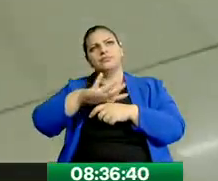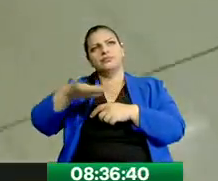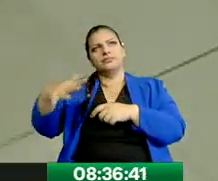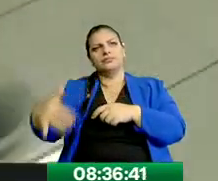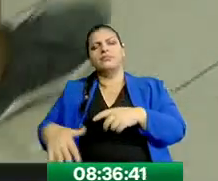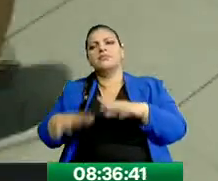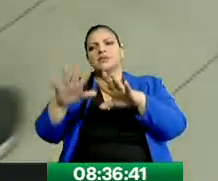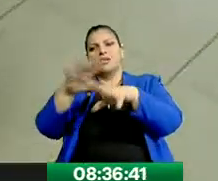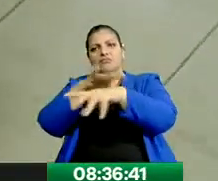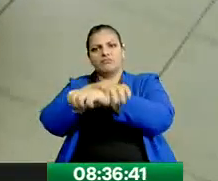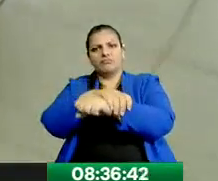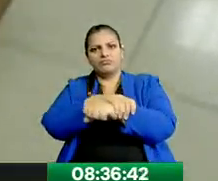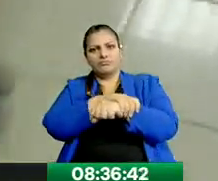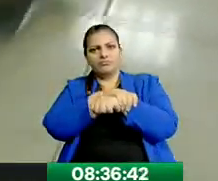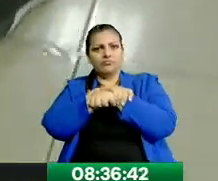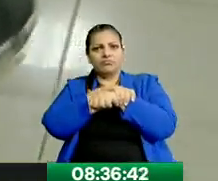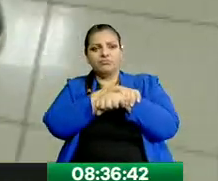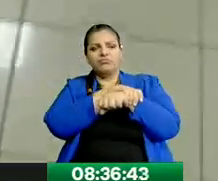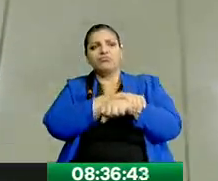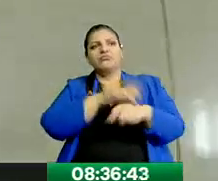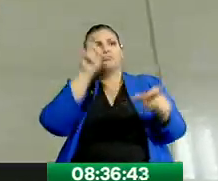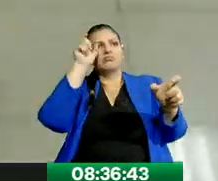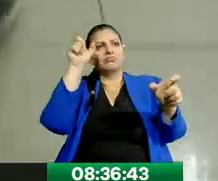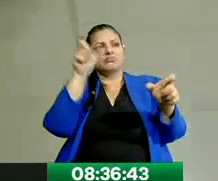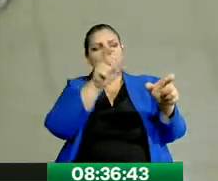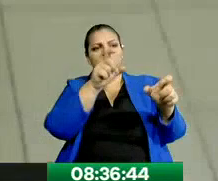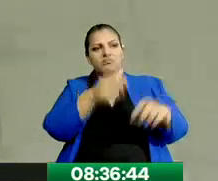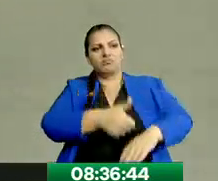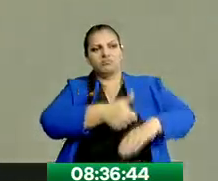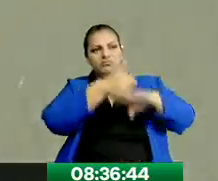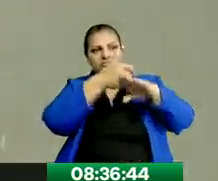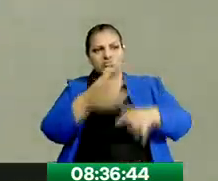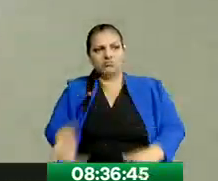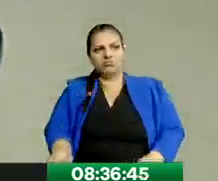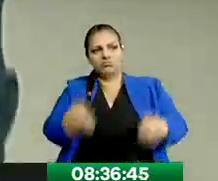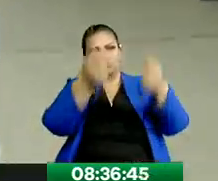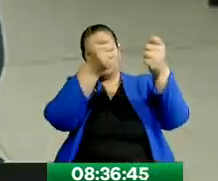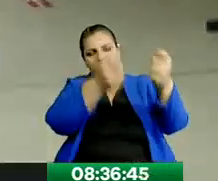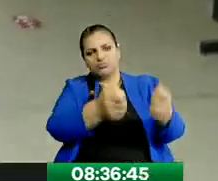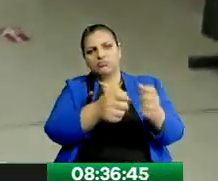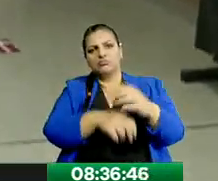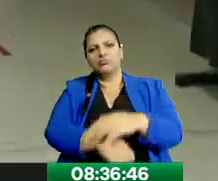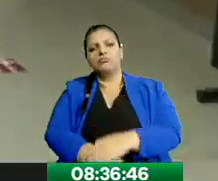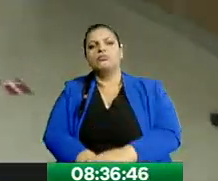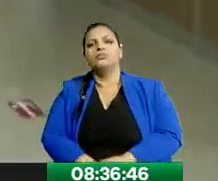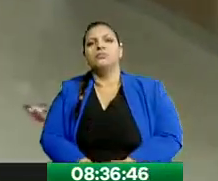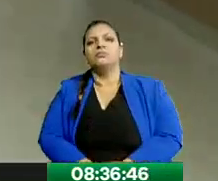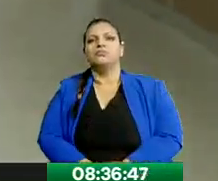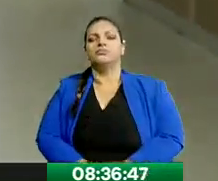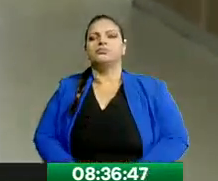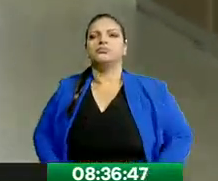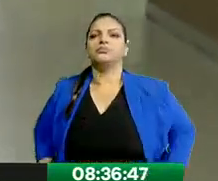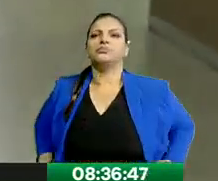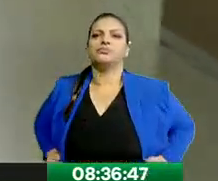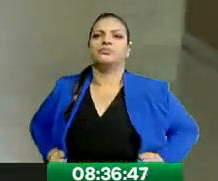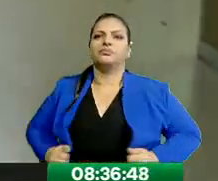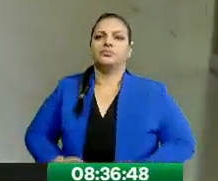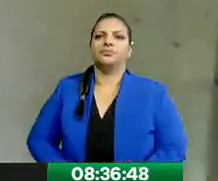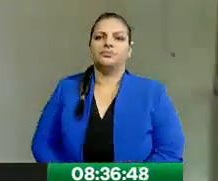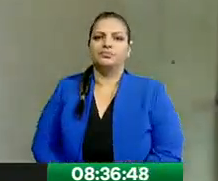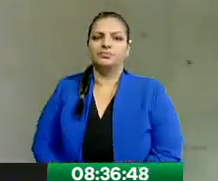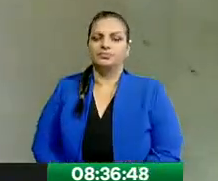la Fiscalía del Guayas, donde fue puesto a órdenes de las autoridades. Informó Carlos Julio Gurumendi.